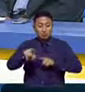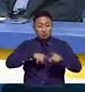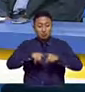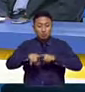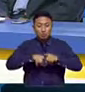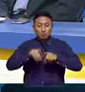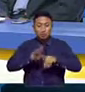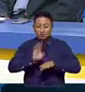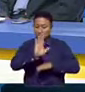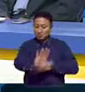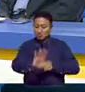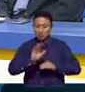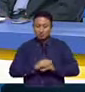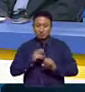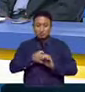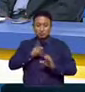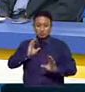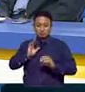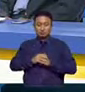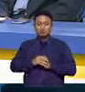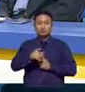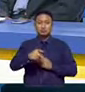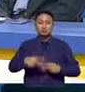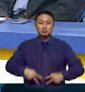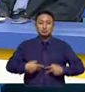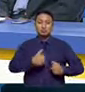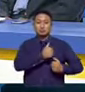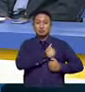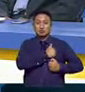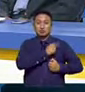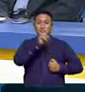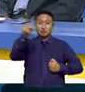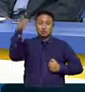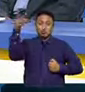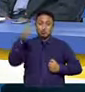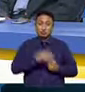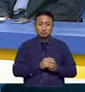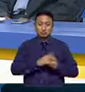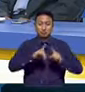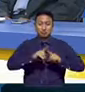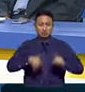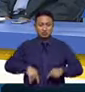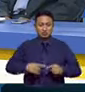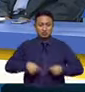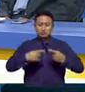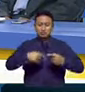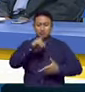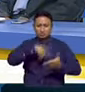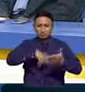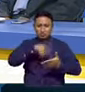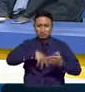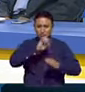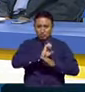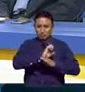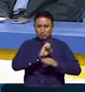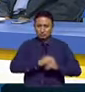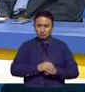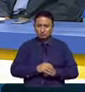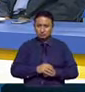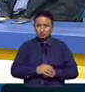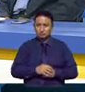se haga por sí misma, ¿no? Tú vives en Canadá, eres académico allá, pero lees, por supuesto, toda la prensa ecuatoriana a